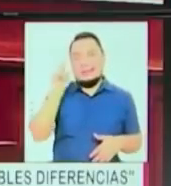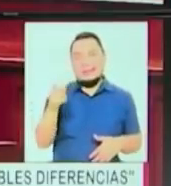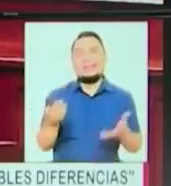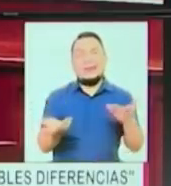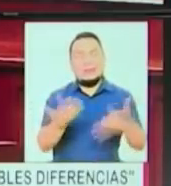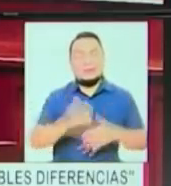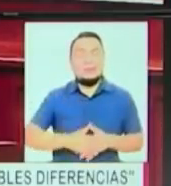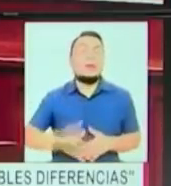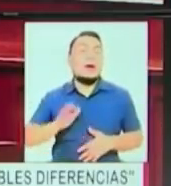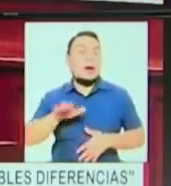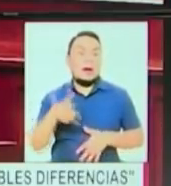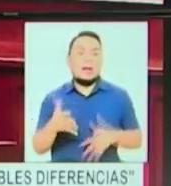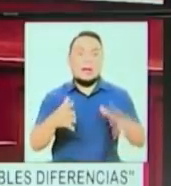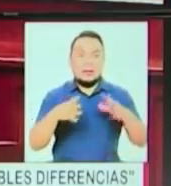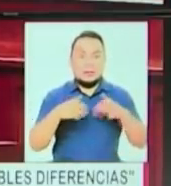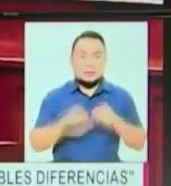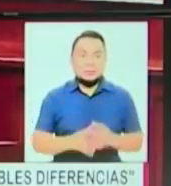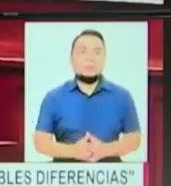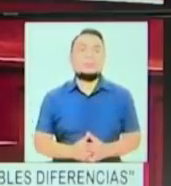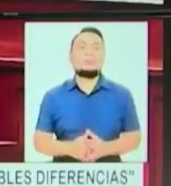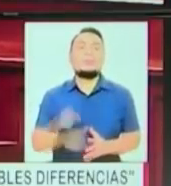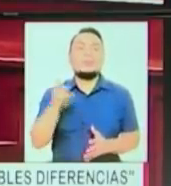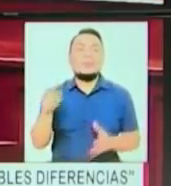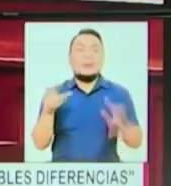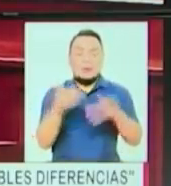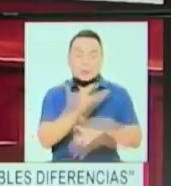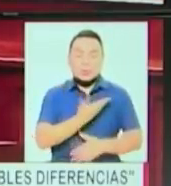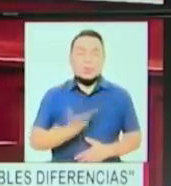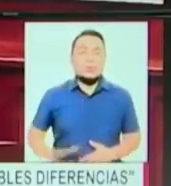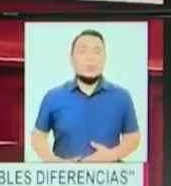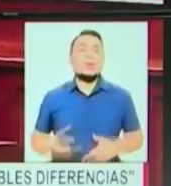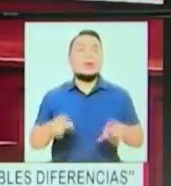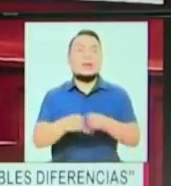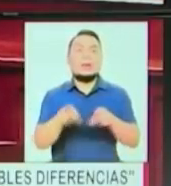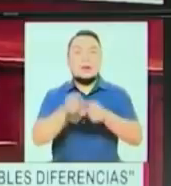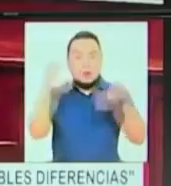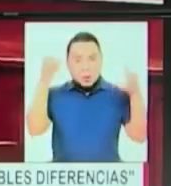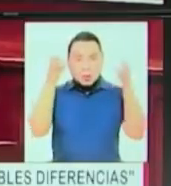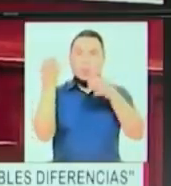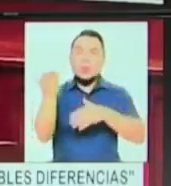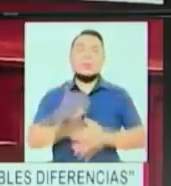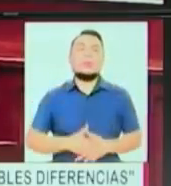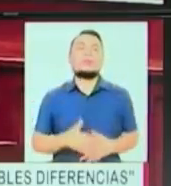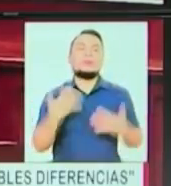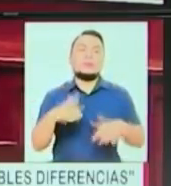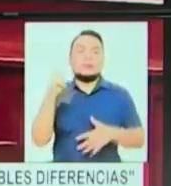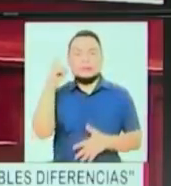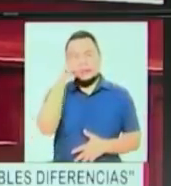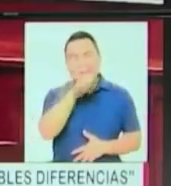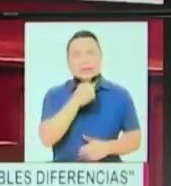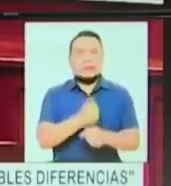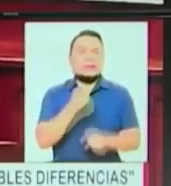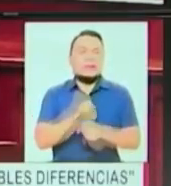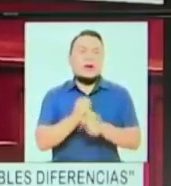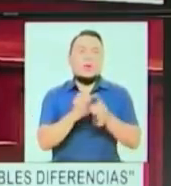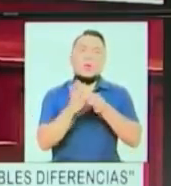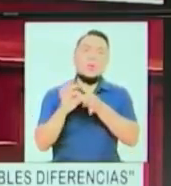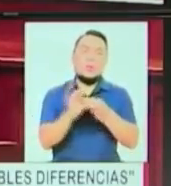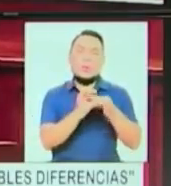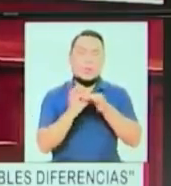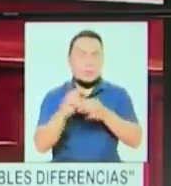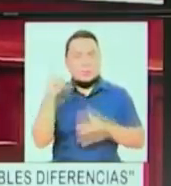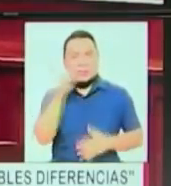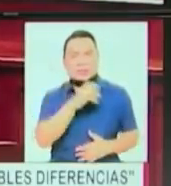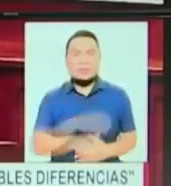Perú. Le das estabilidad tributaria y viene esta empresa gringa, si confías en el Perú, y te